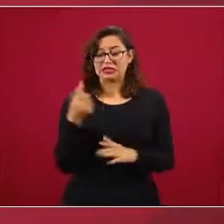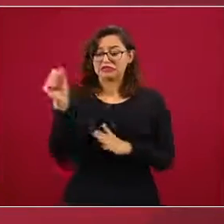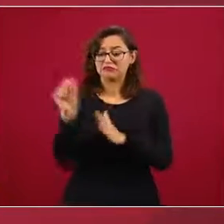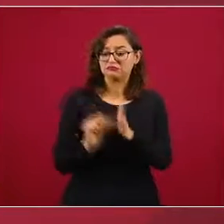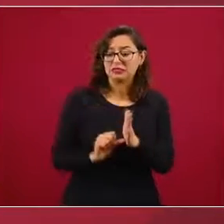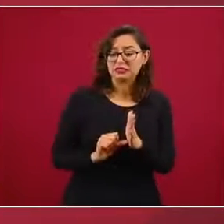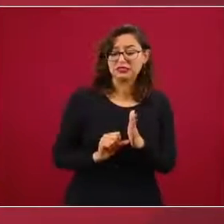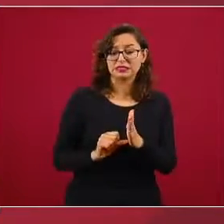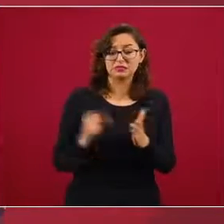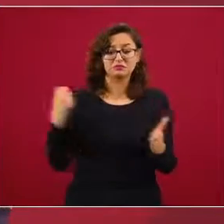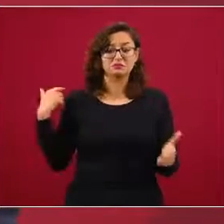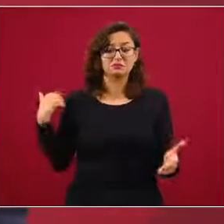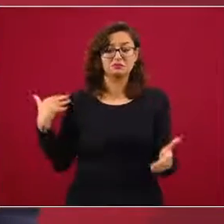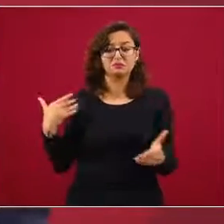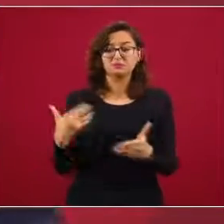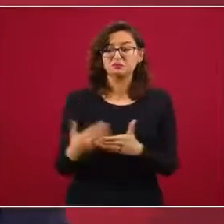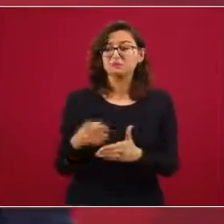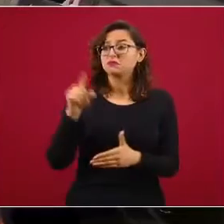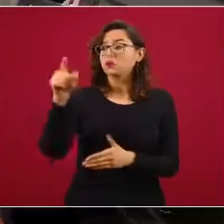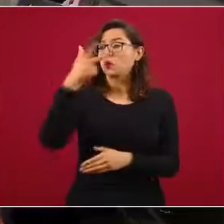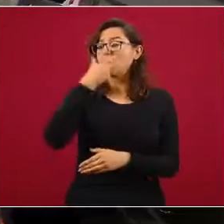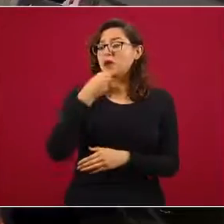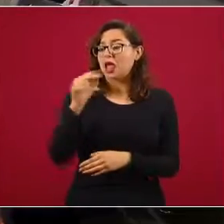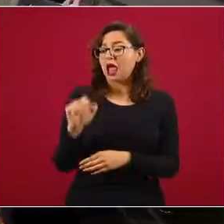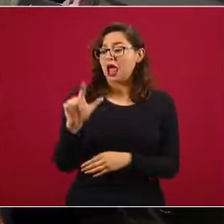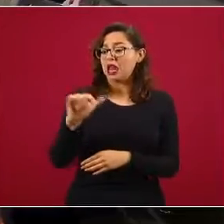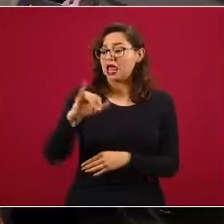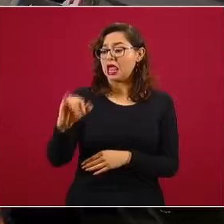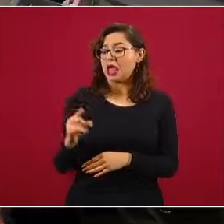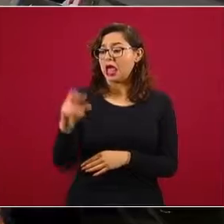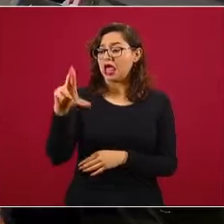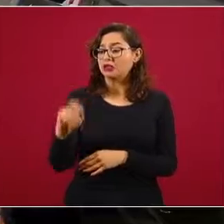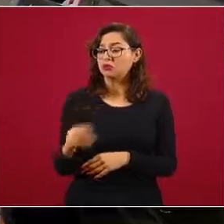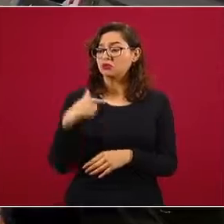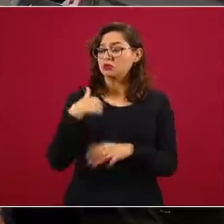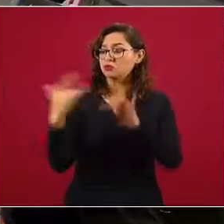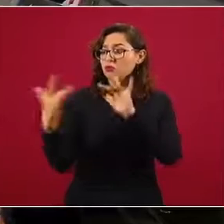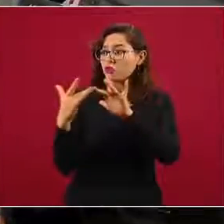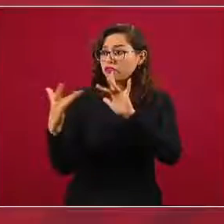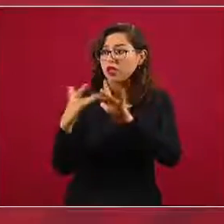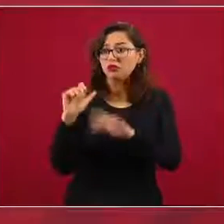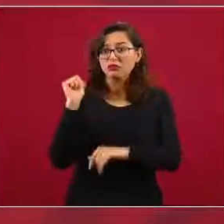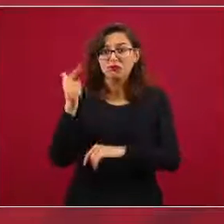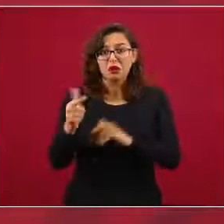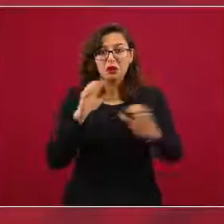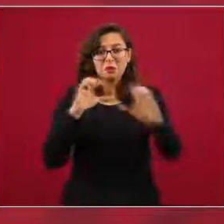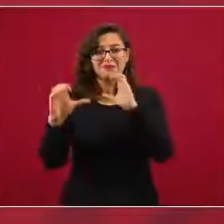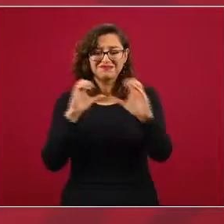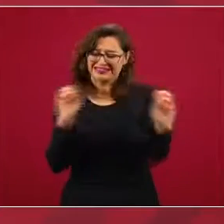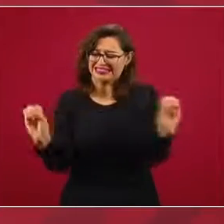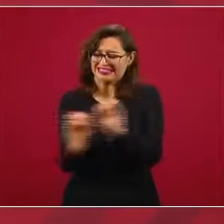con Alejandro Gertz Manero, ni por teléfono.